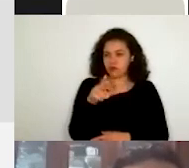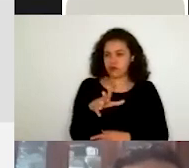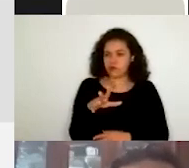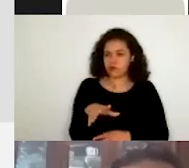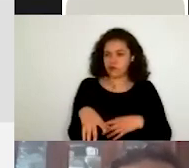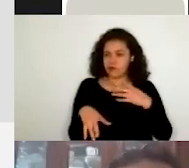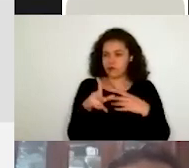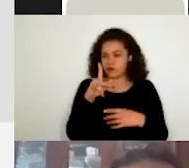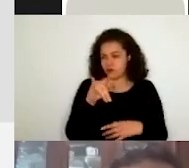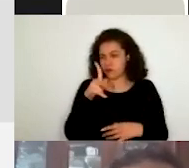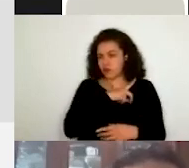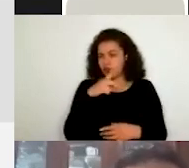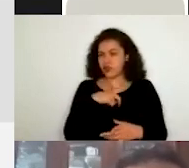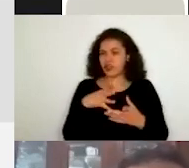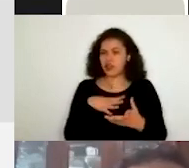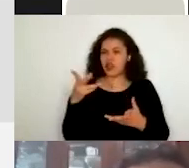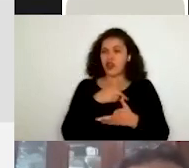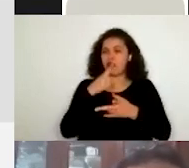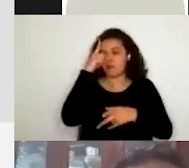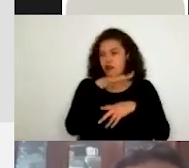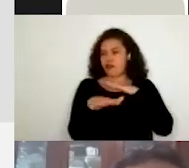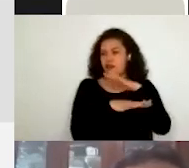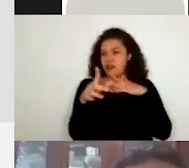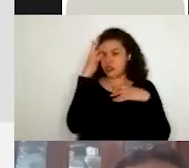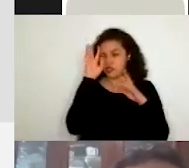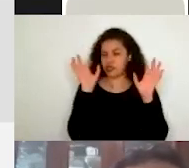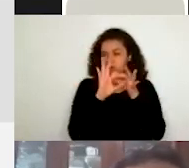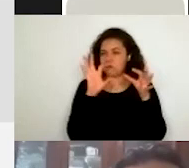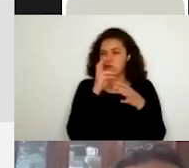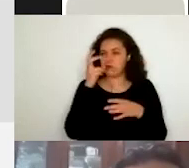lo que establecen estos términos de referencia.